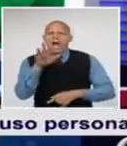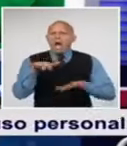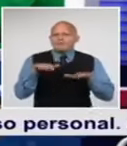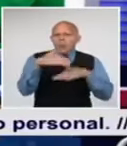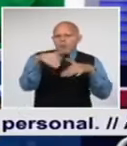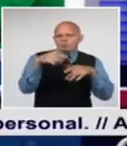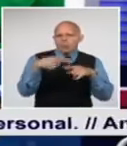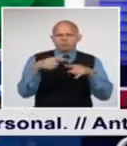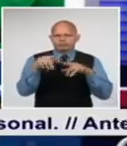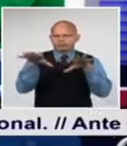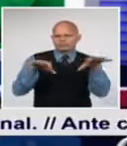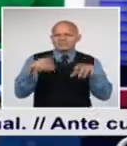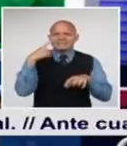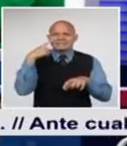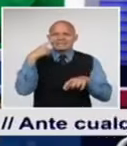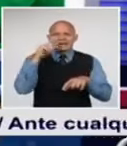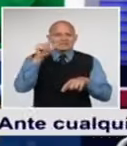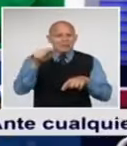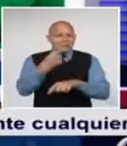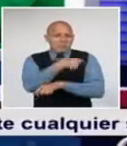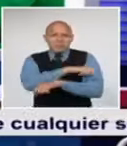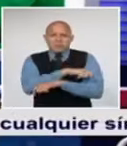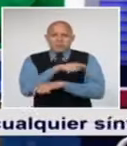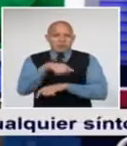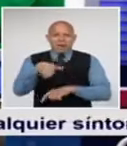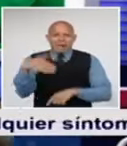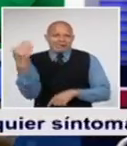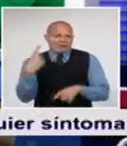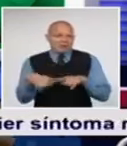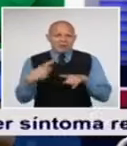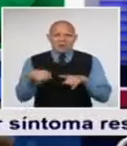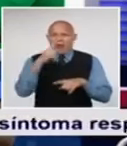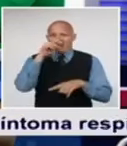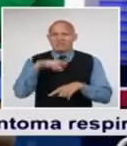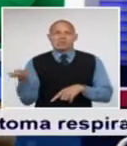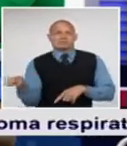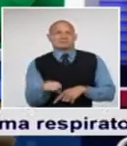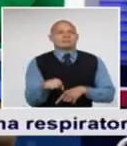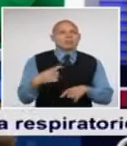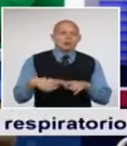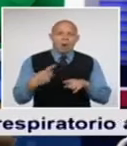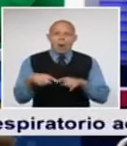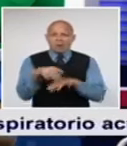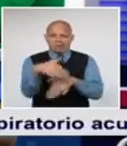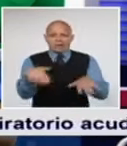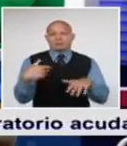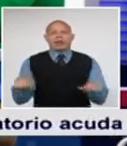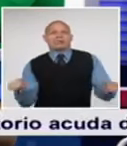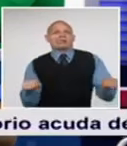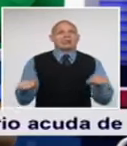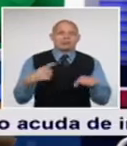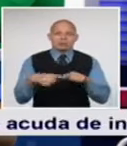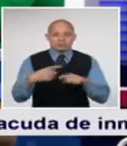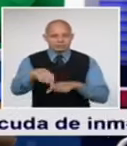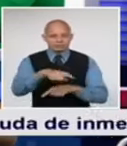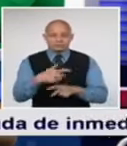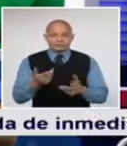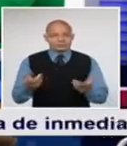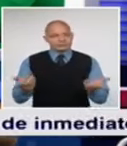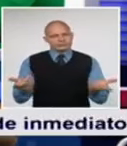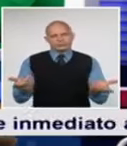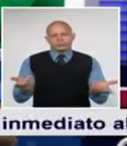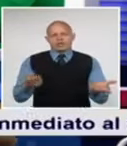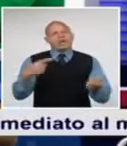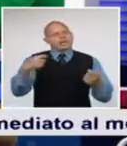la indisciplina social, la indisciplina con niños, que indiscutiblemente tiene que